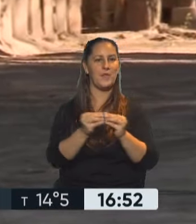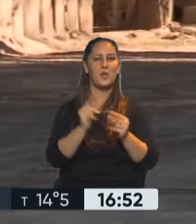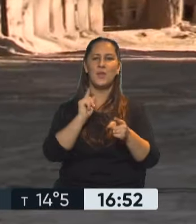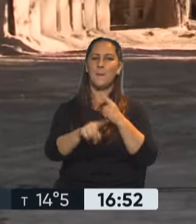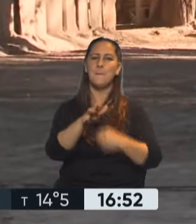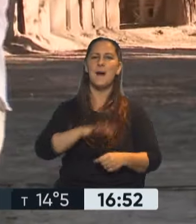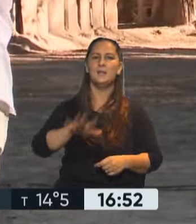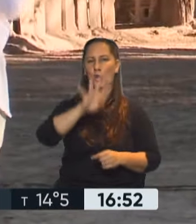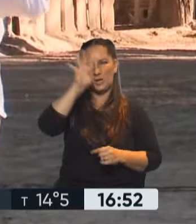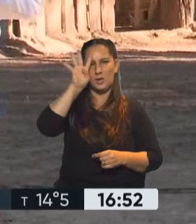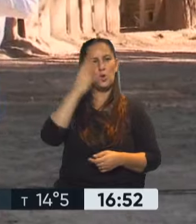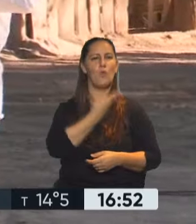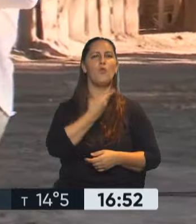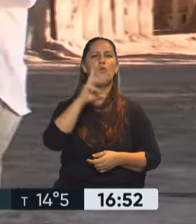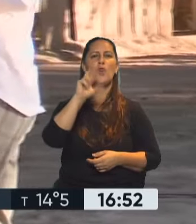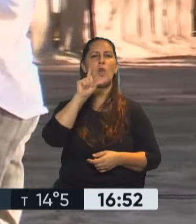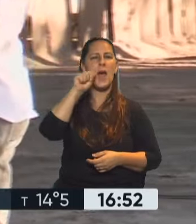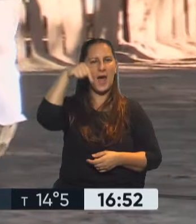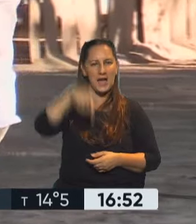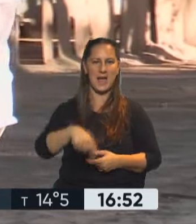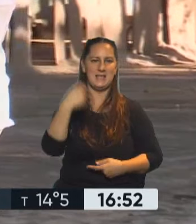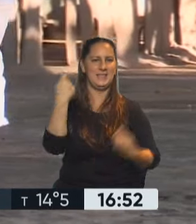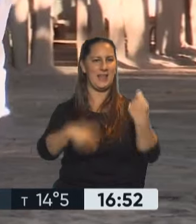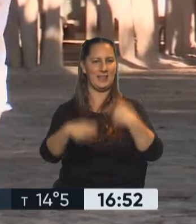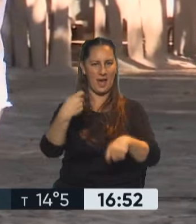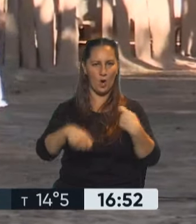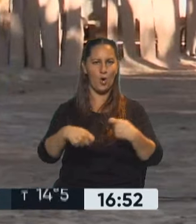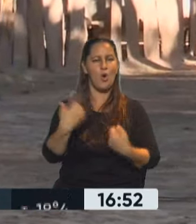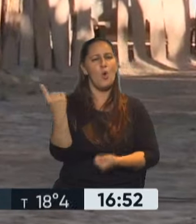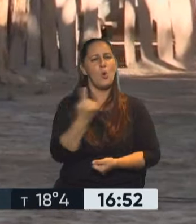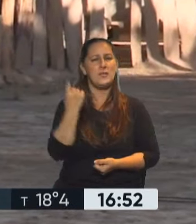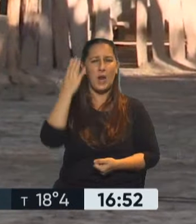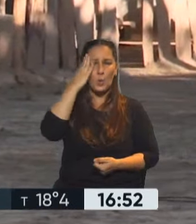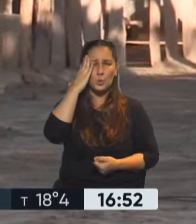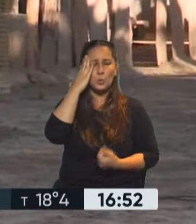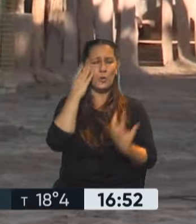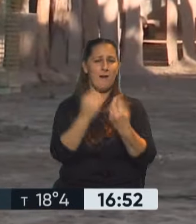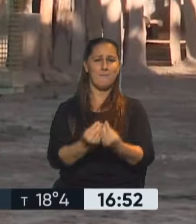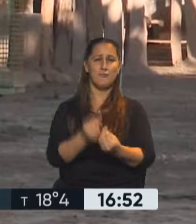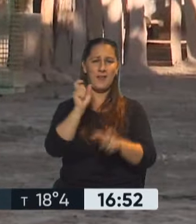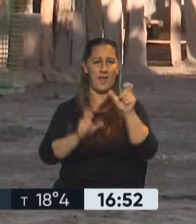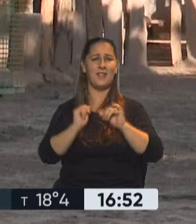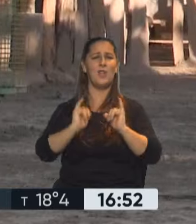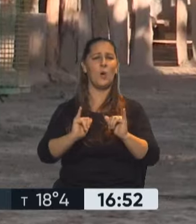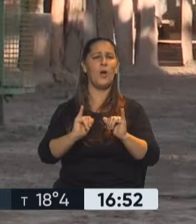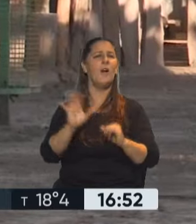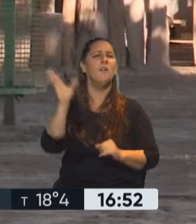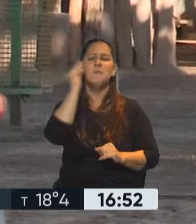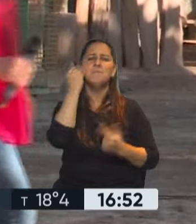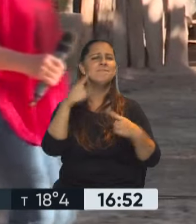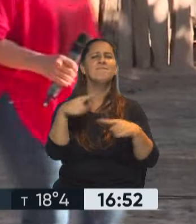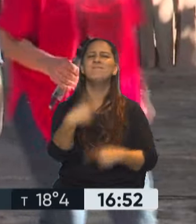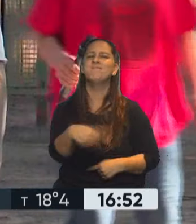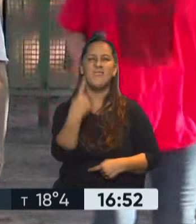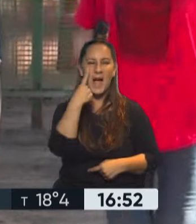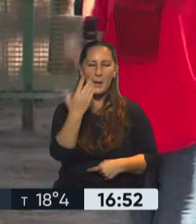patio del Indio Froilán, aquí en Santiago del Estero, con nuestra cultura, con muchos jóvenes. Maestro, ¿qué tema vamos a hacer?